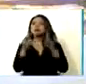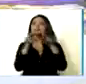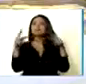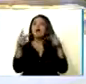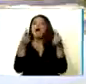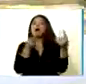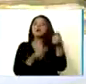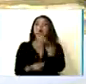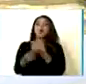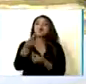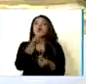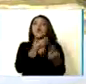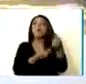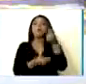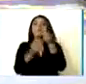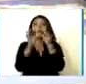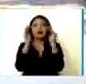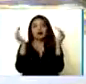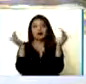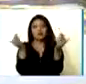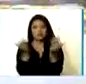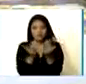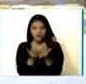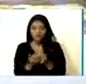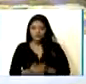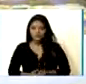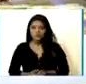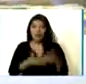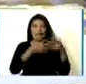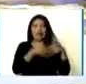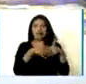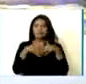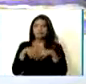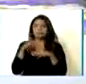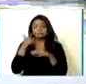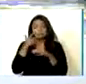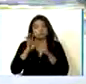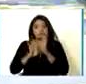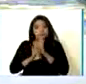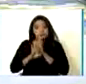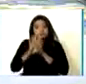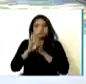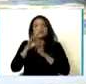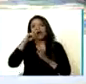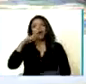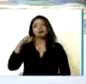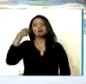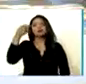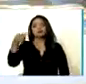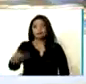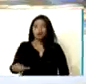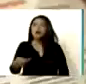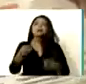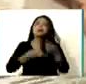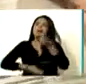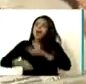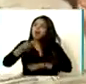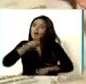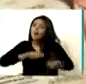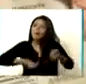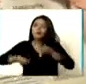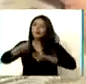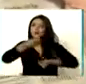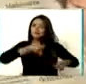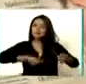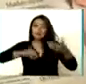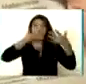y Negocios, el mundo. Franquicias prevén crecimiento para el próximo año. El esquema de negocios se presenta como una alternativa